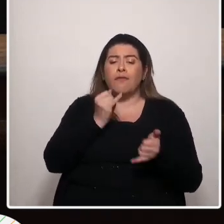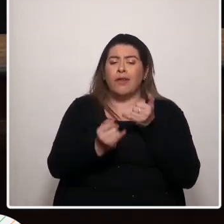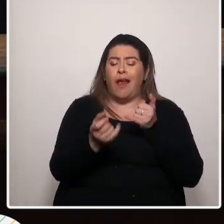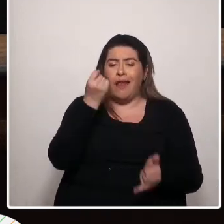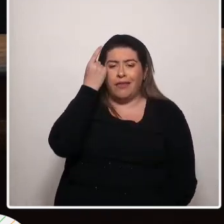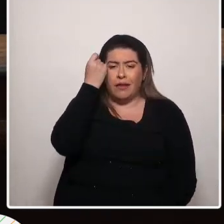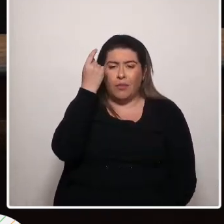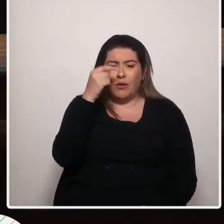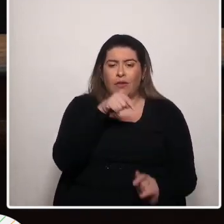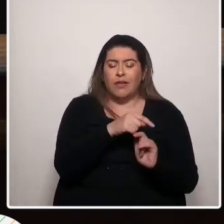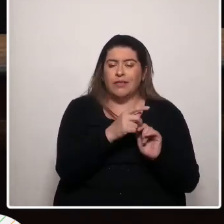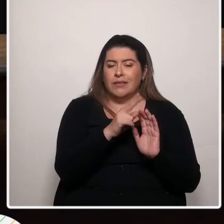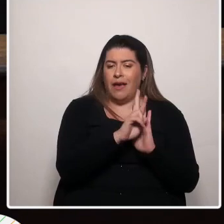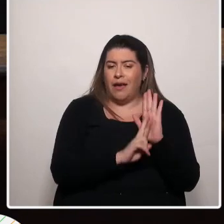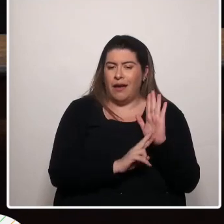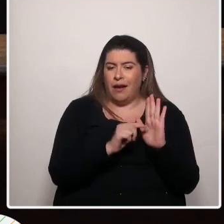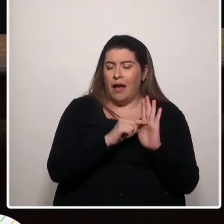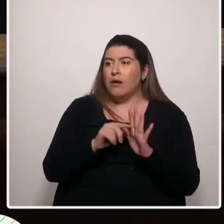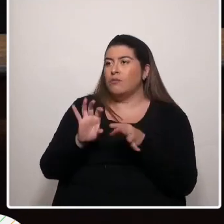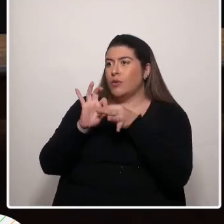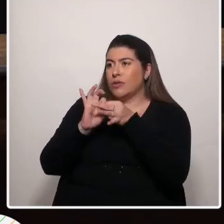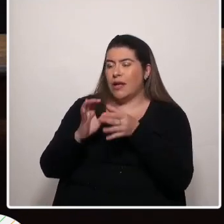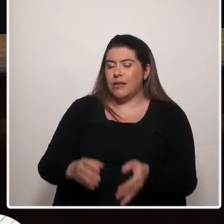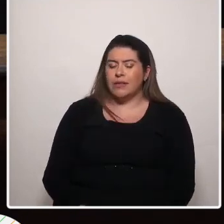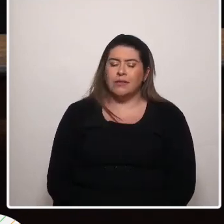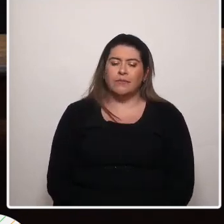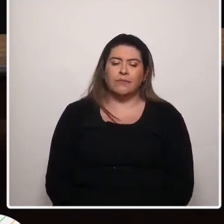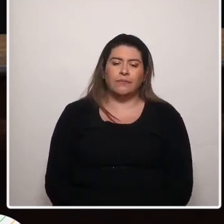esta regla. Muchas gracias.